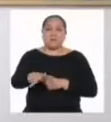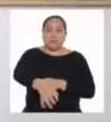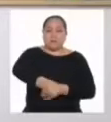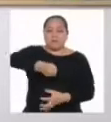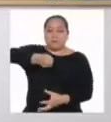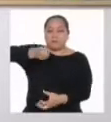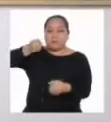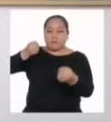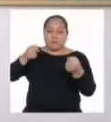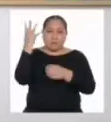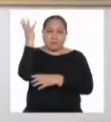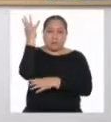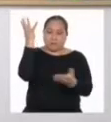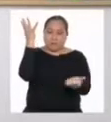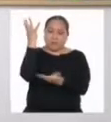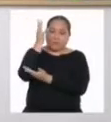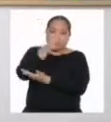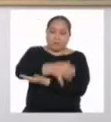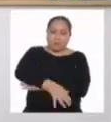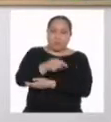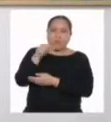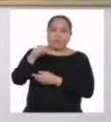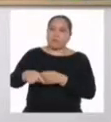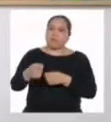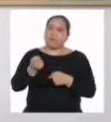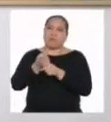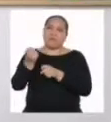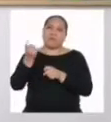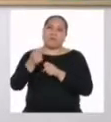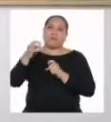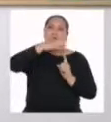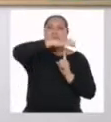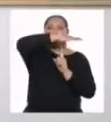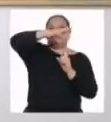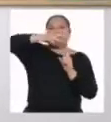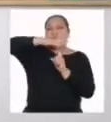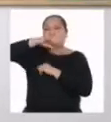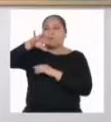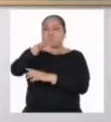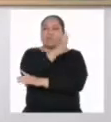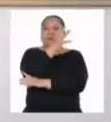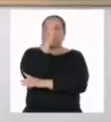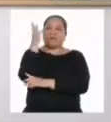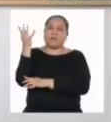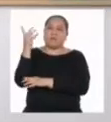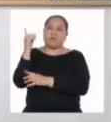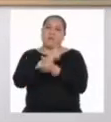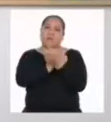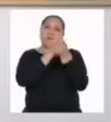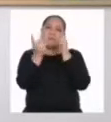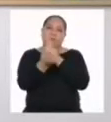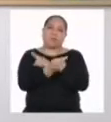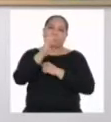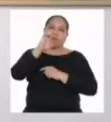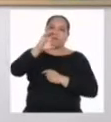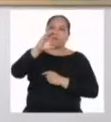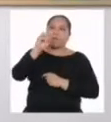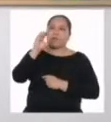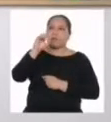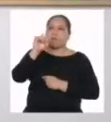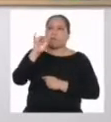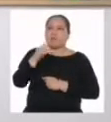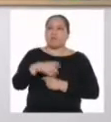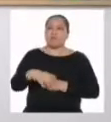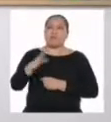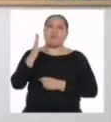y deforestar, lo cual causa impacto ambiental en los bosques y altera los ecosistemas. En Madre de